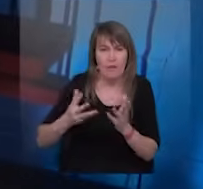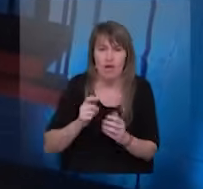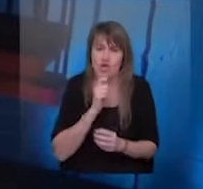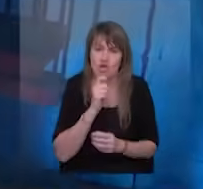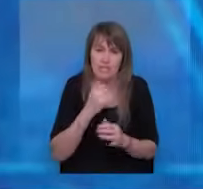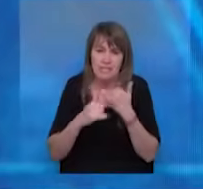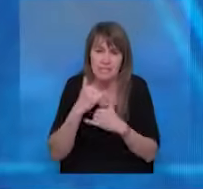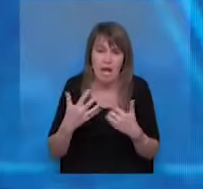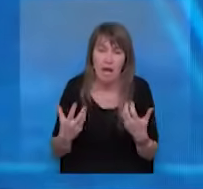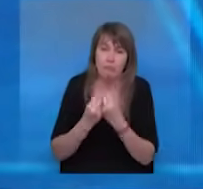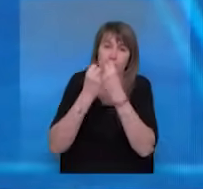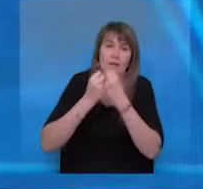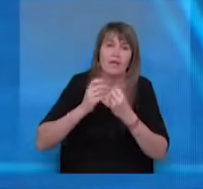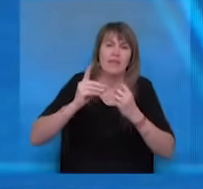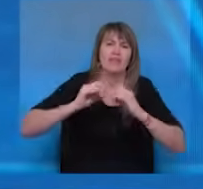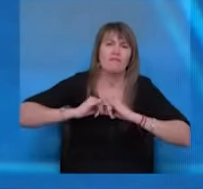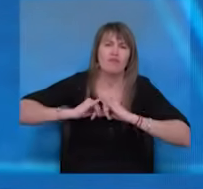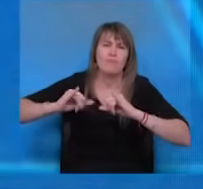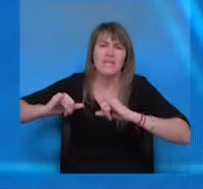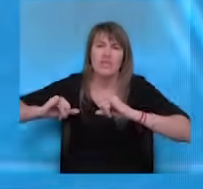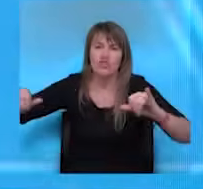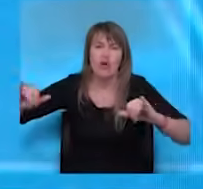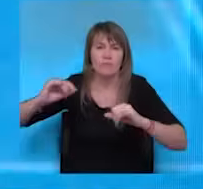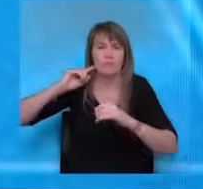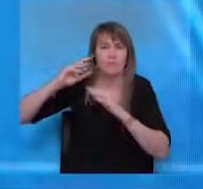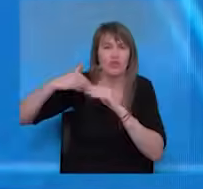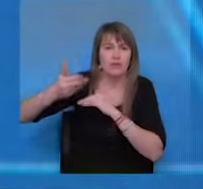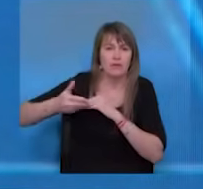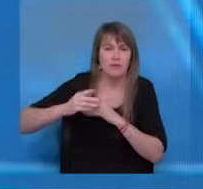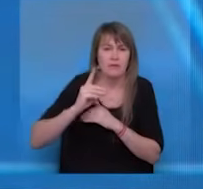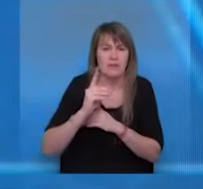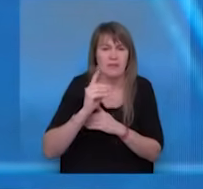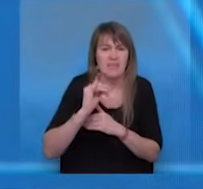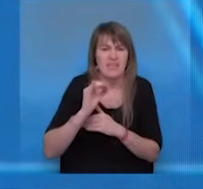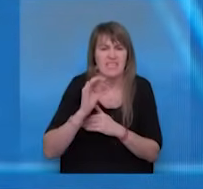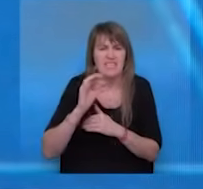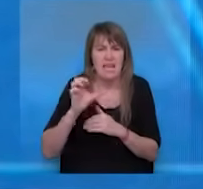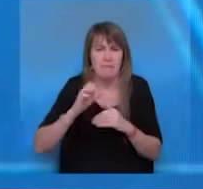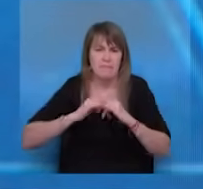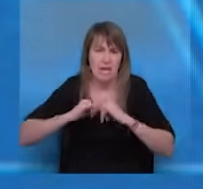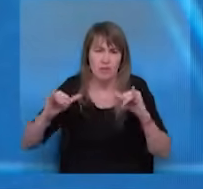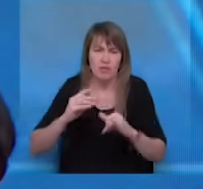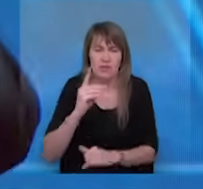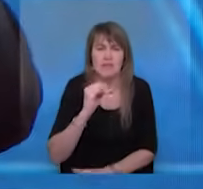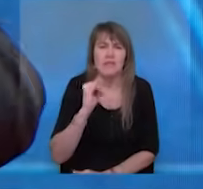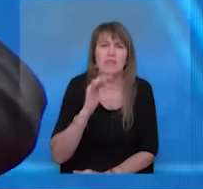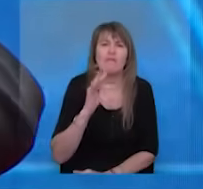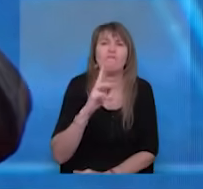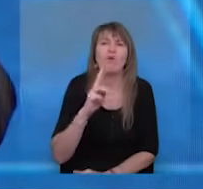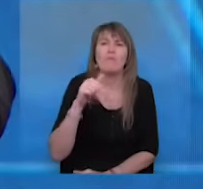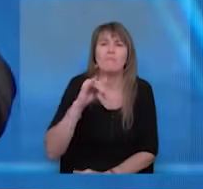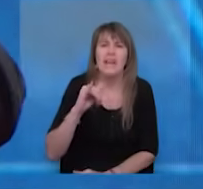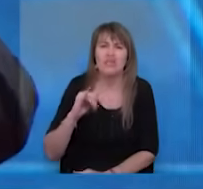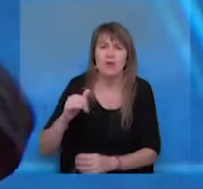brutal y su difuminación posterior habrán querido decir diseminación porque difuminación es algo que pierde